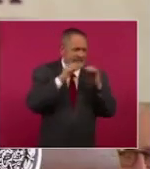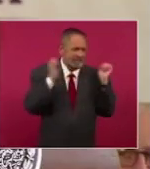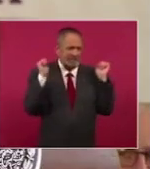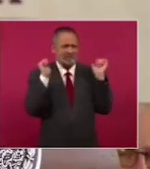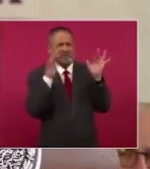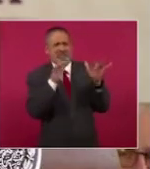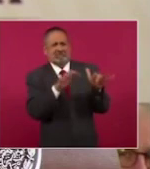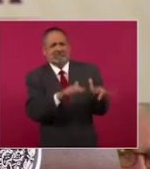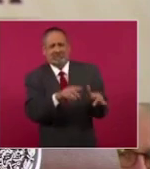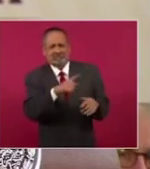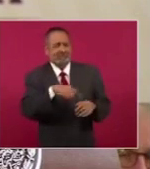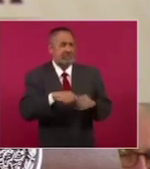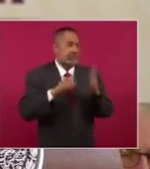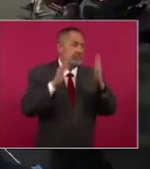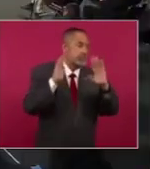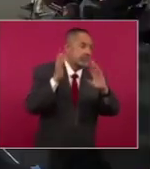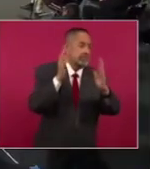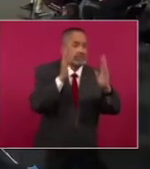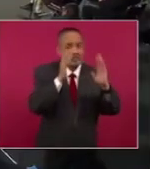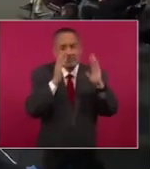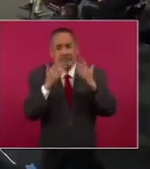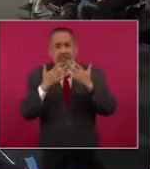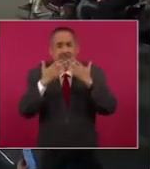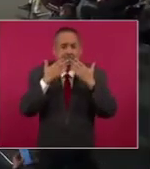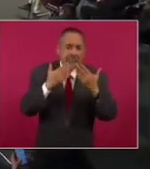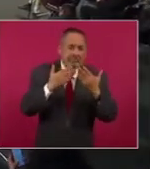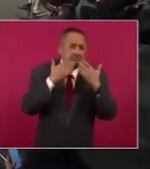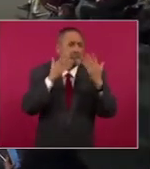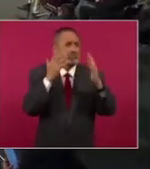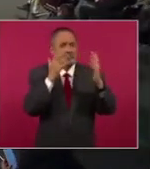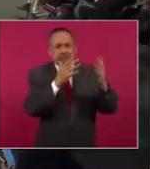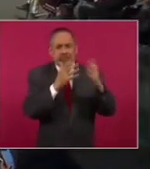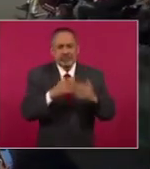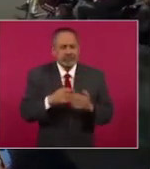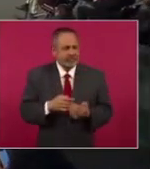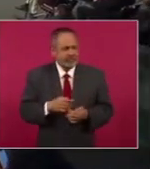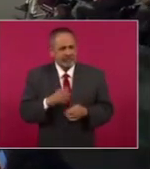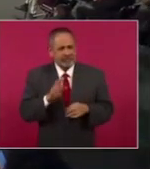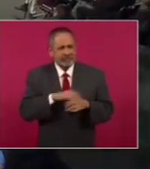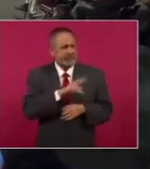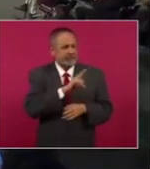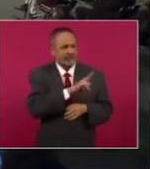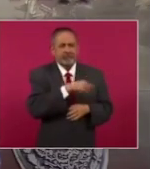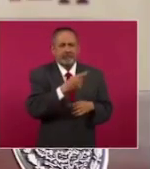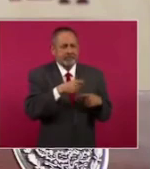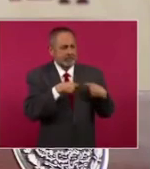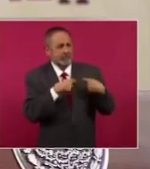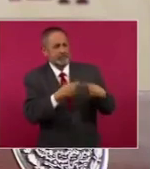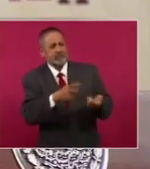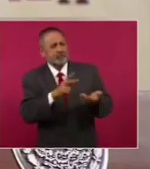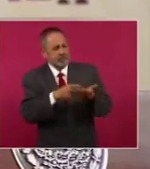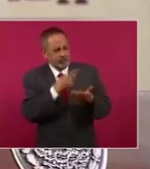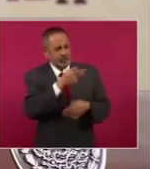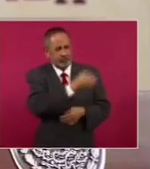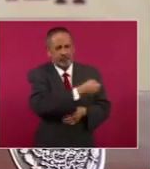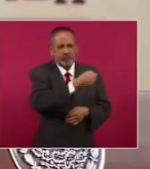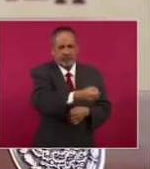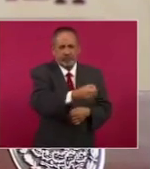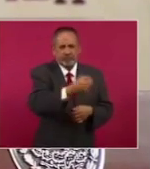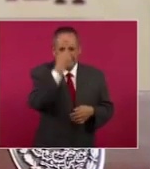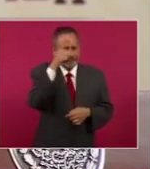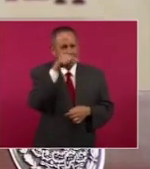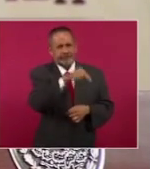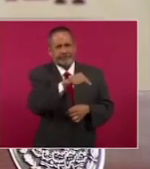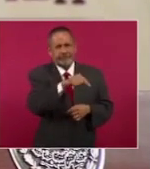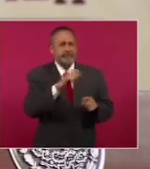un chingo de lana. Déjenme en los comentarios qué es lo que ustedes opinan al respecto. Y bueno, pues de esta manera